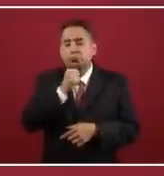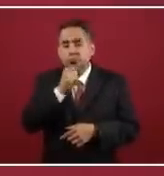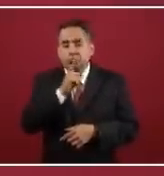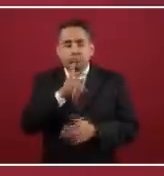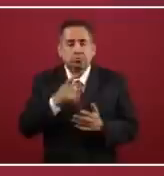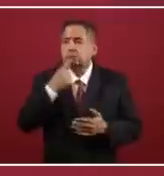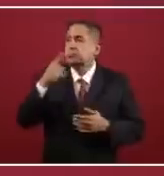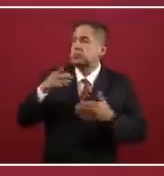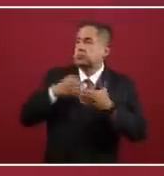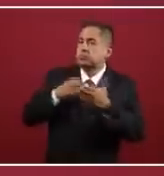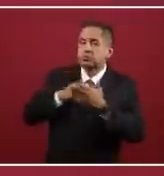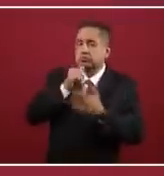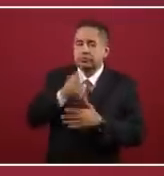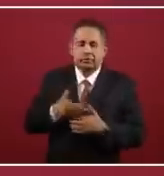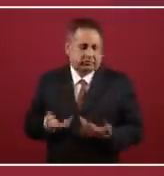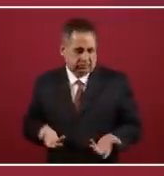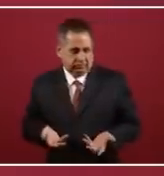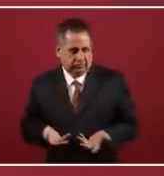presentaron amparos.